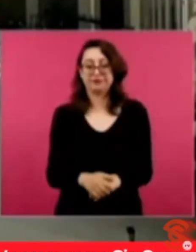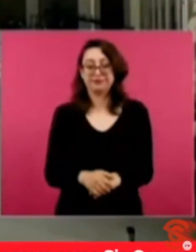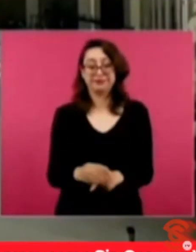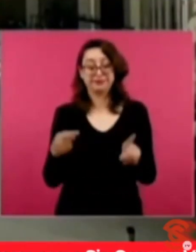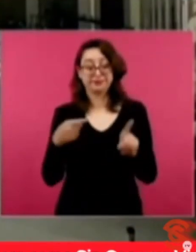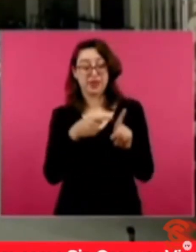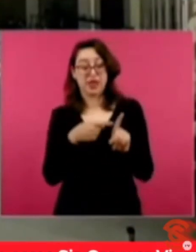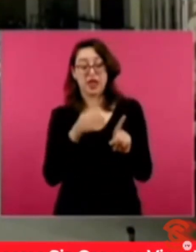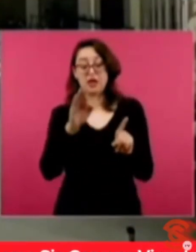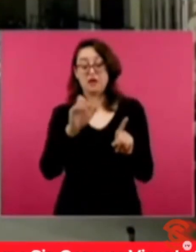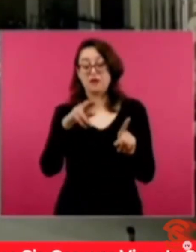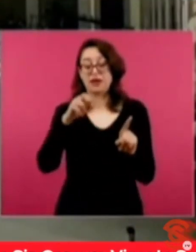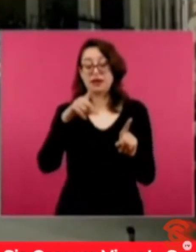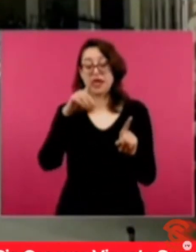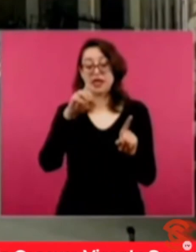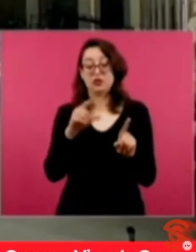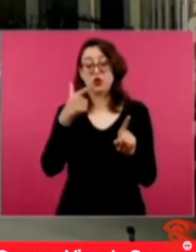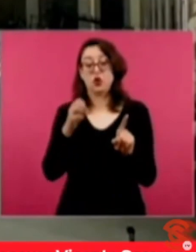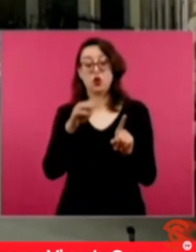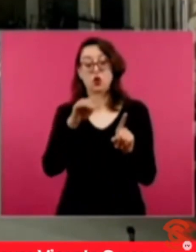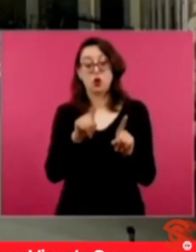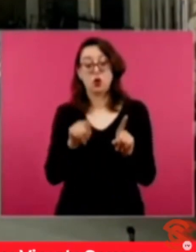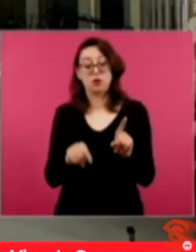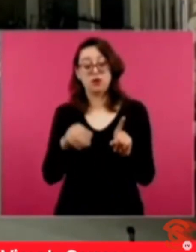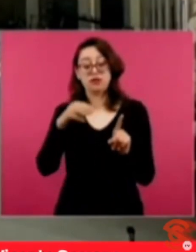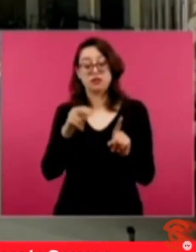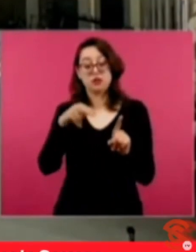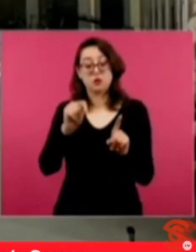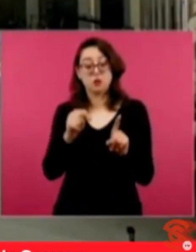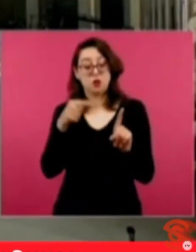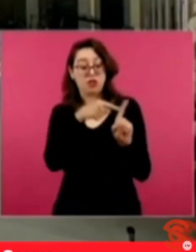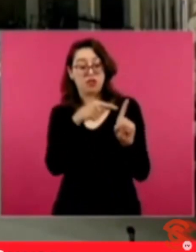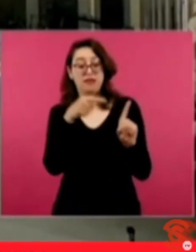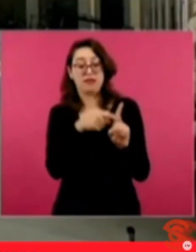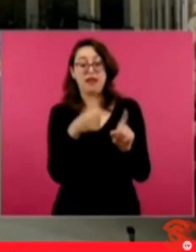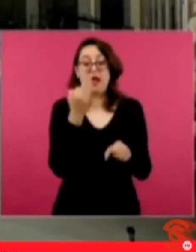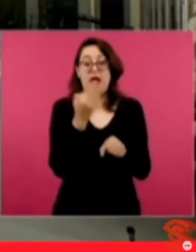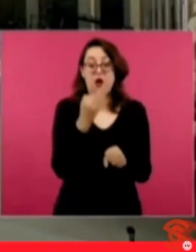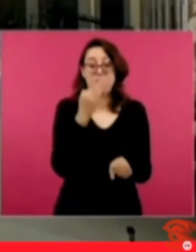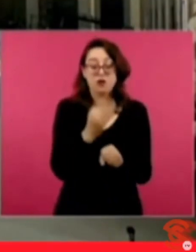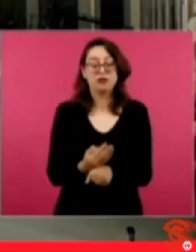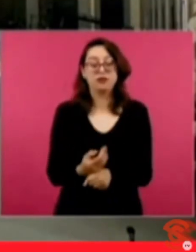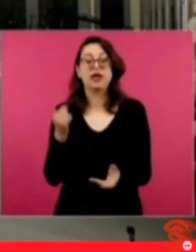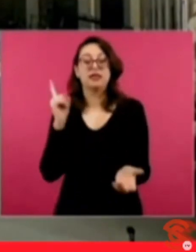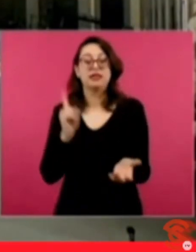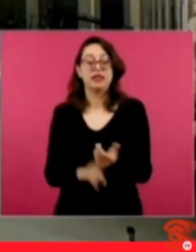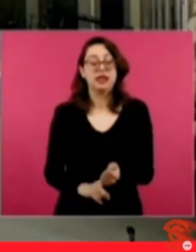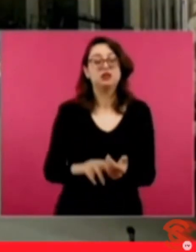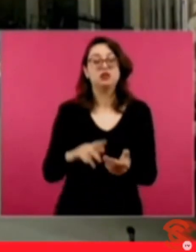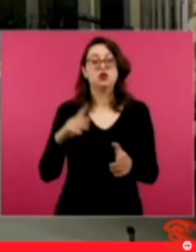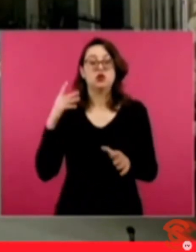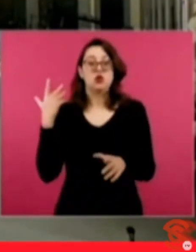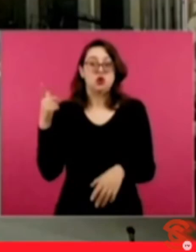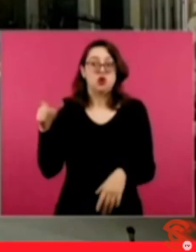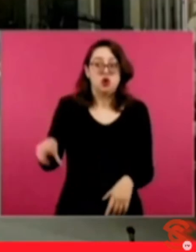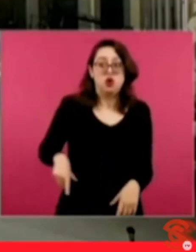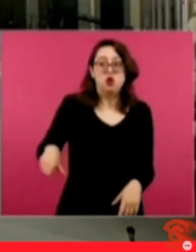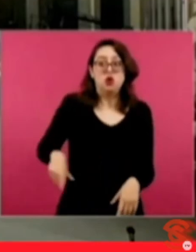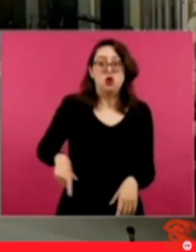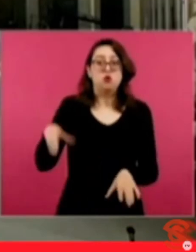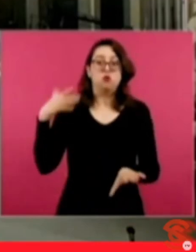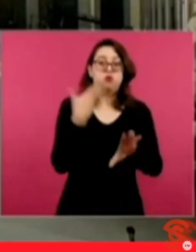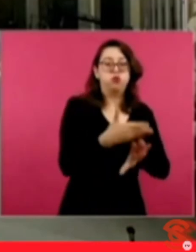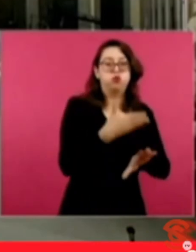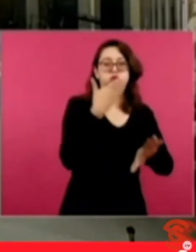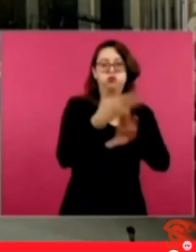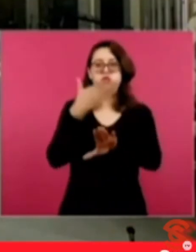ahora es uno de los patrocinadores de toda esta guerra jurídica, legaloide, que se